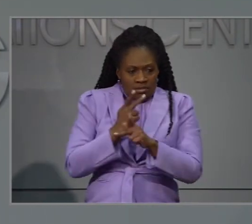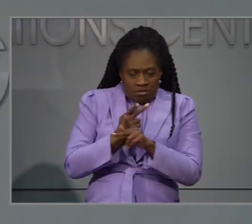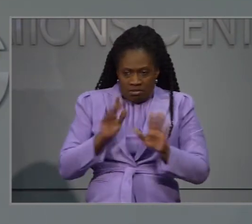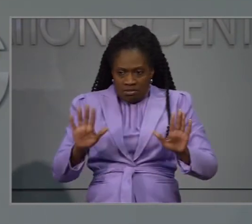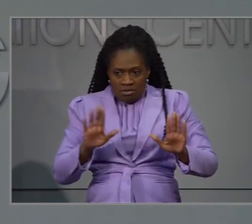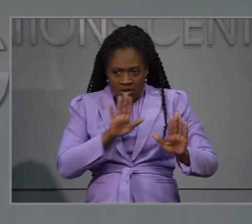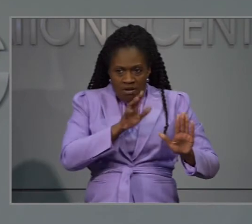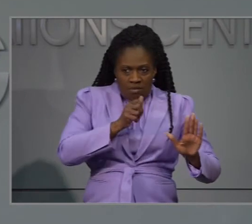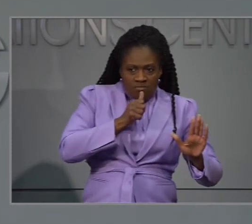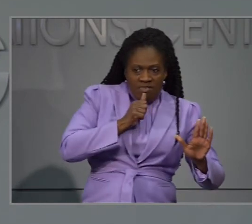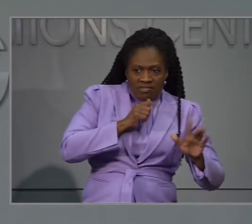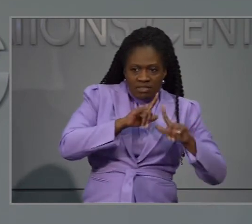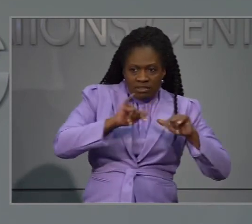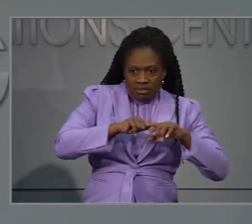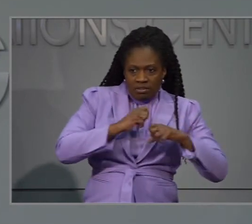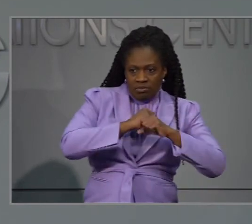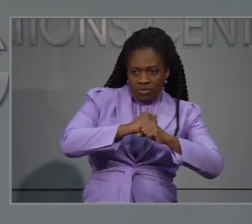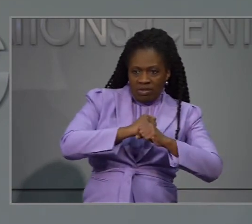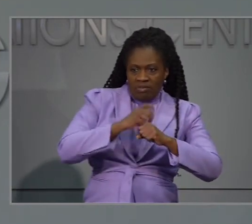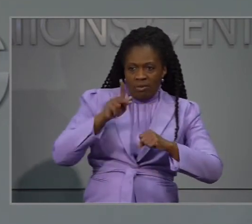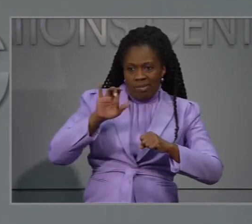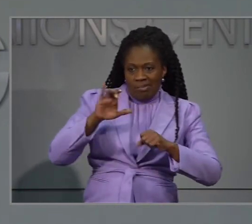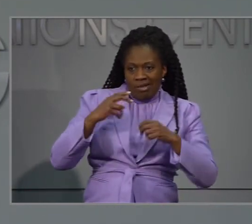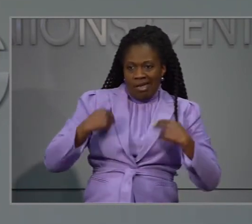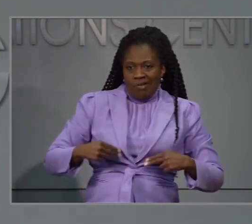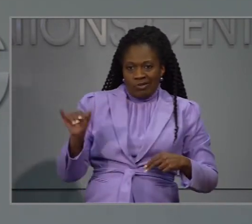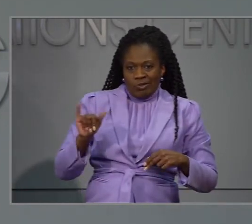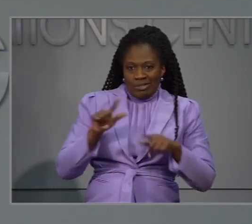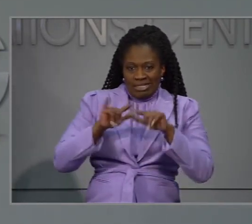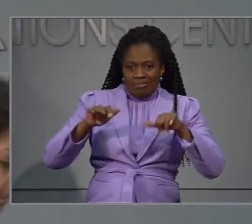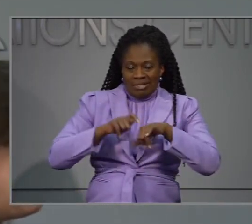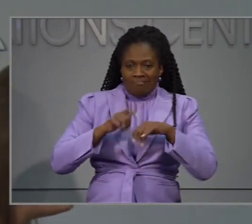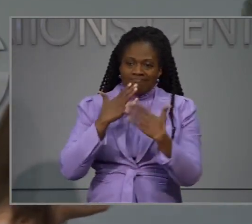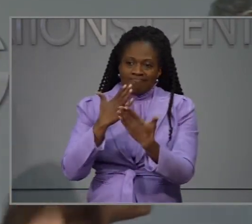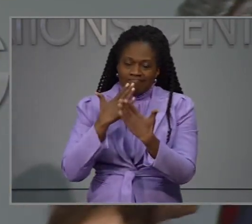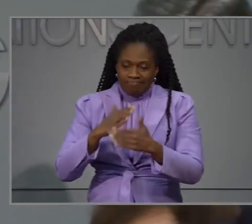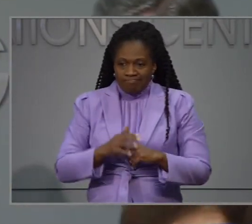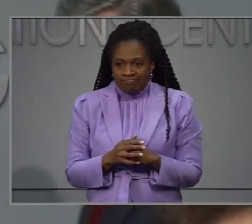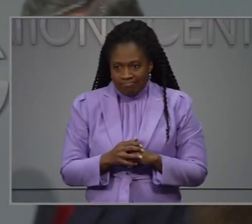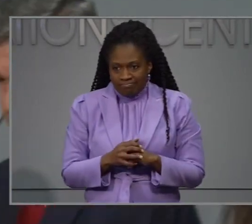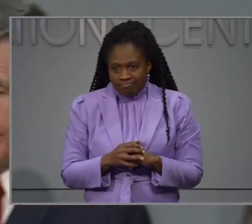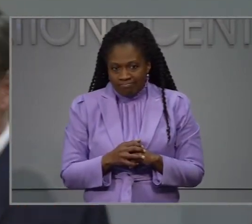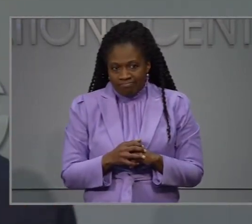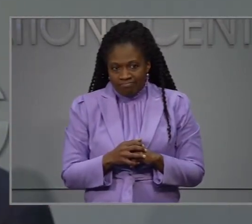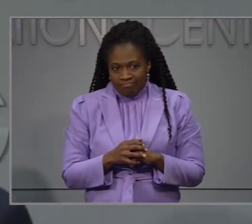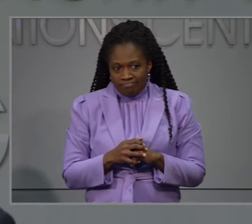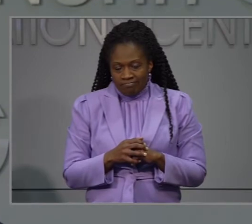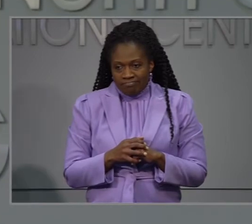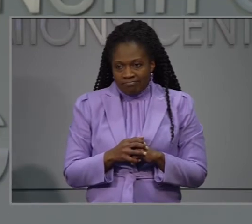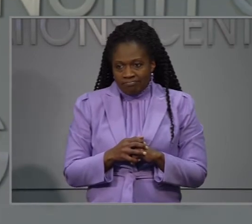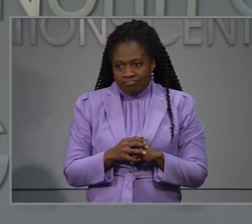equilibro que necesitamos tener para proteger la privacidad así como la salud pública gracias